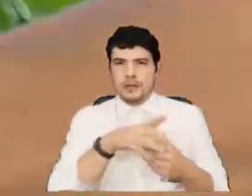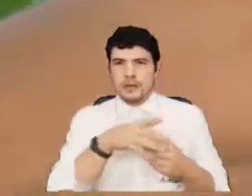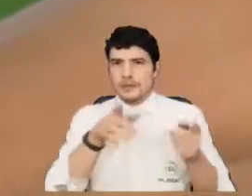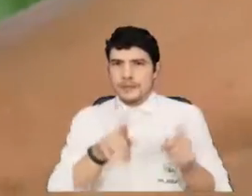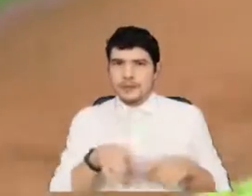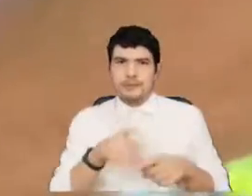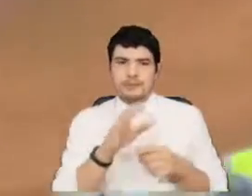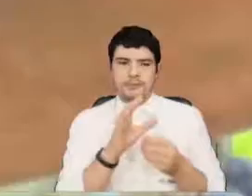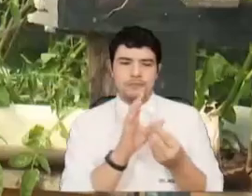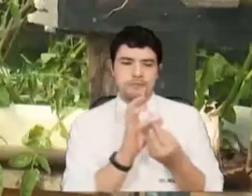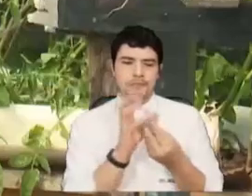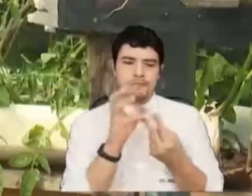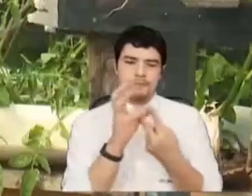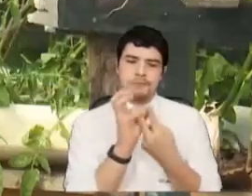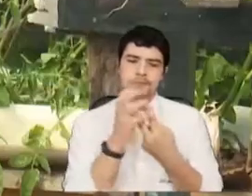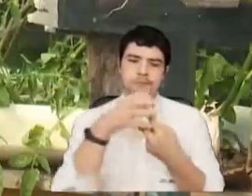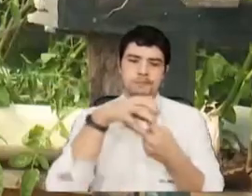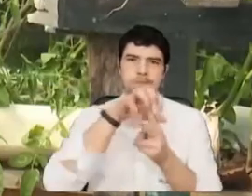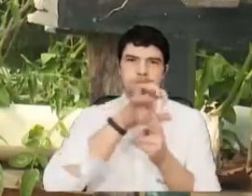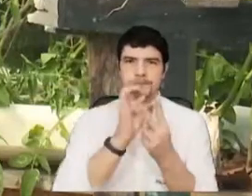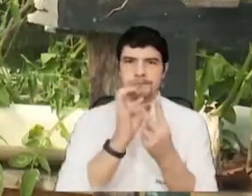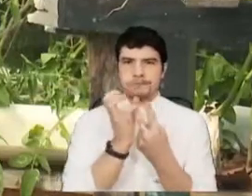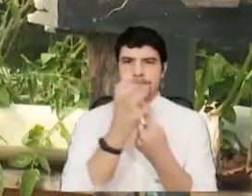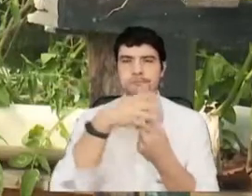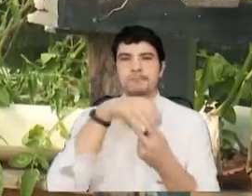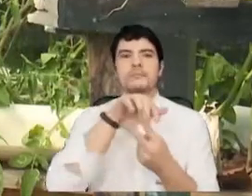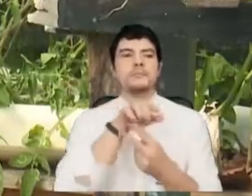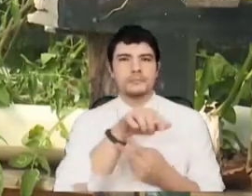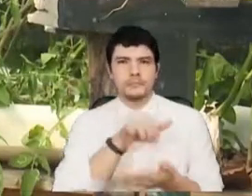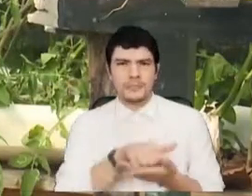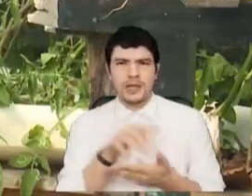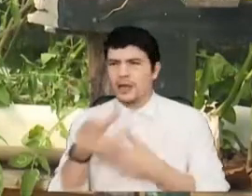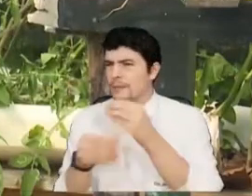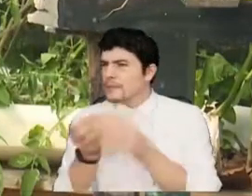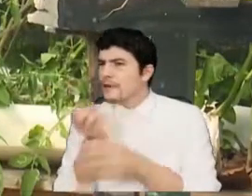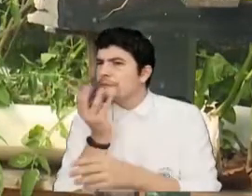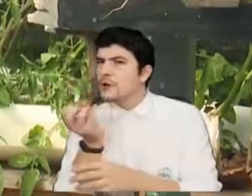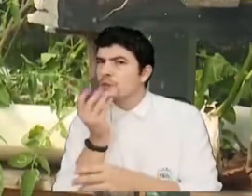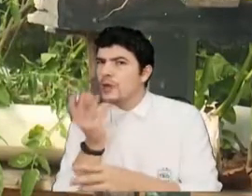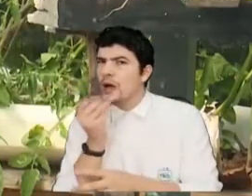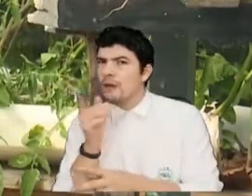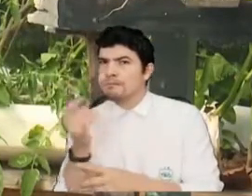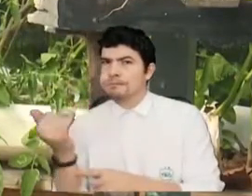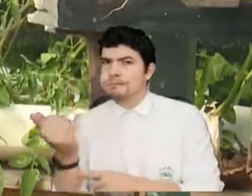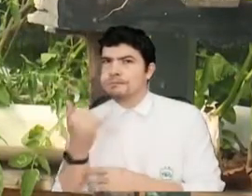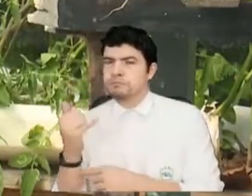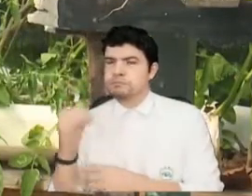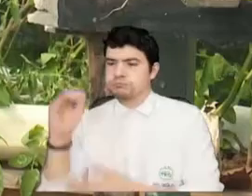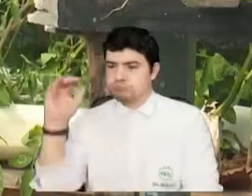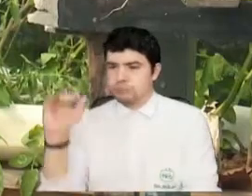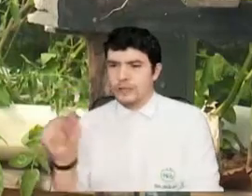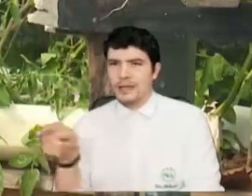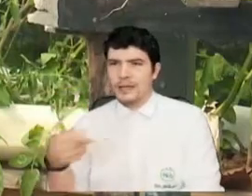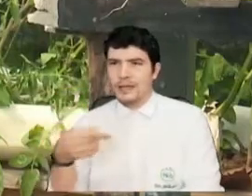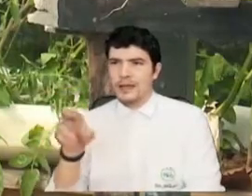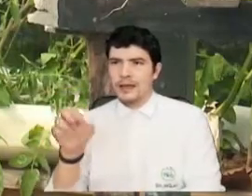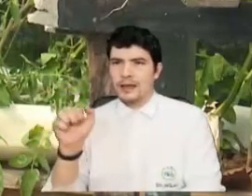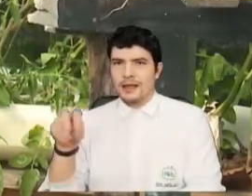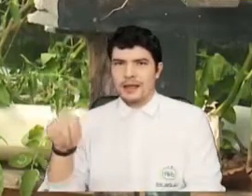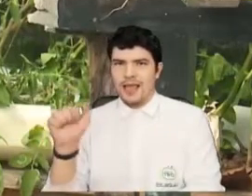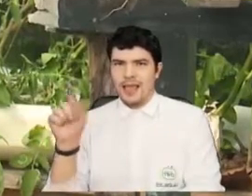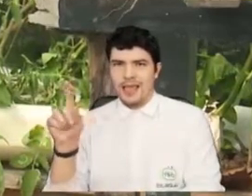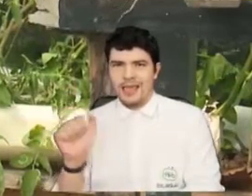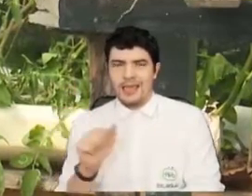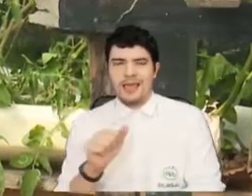en lo que sea. Y podríamos mencionar algunos frutales que los tengo en bonsai, como la granada, el aguacate, la